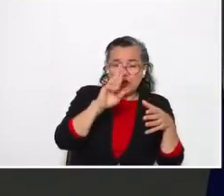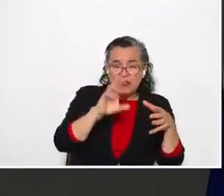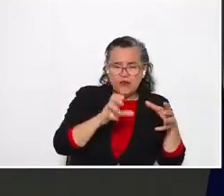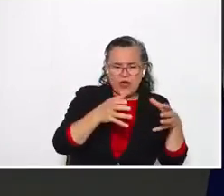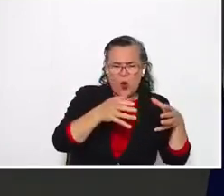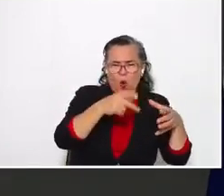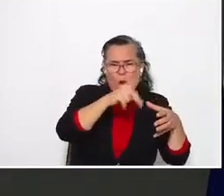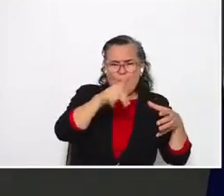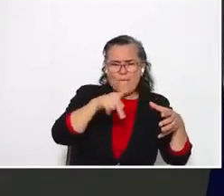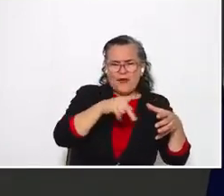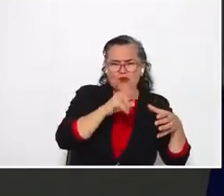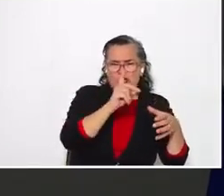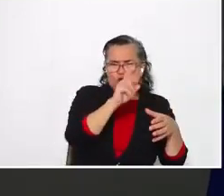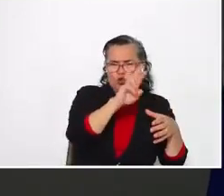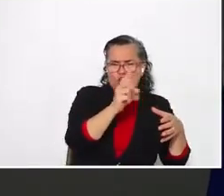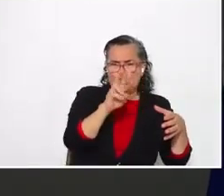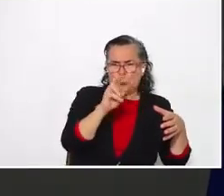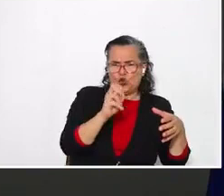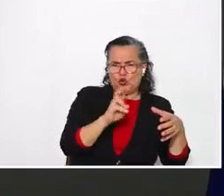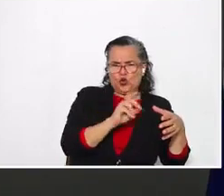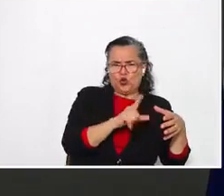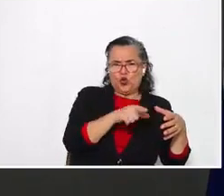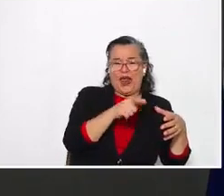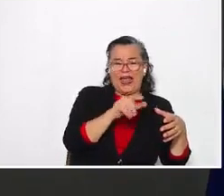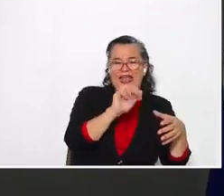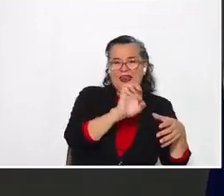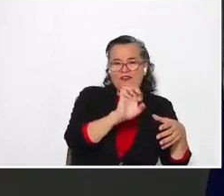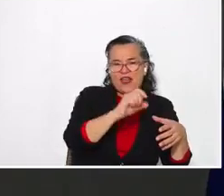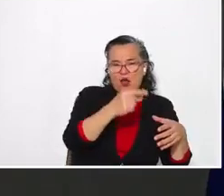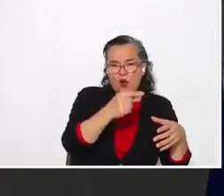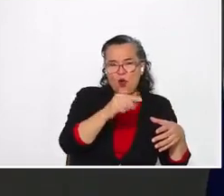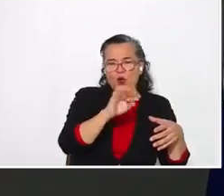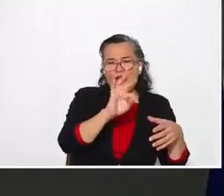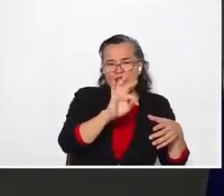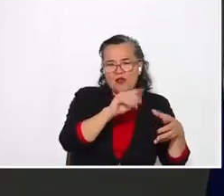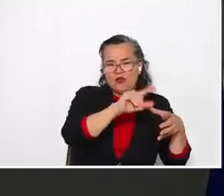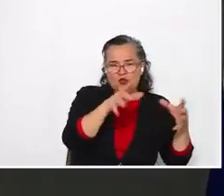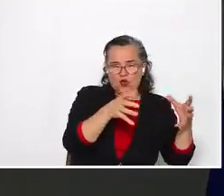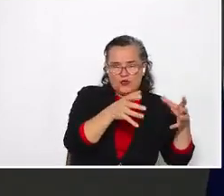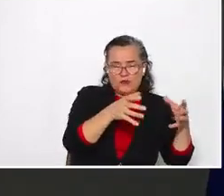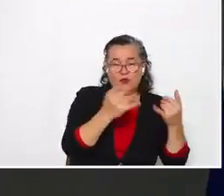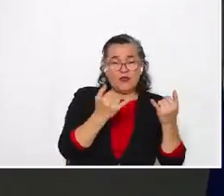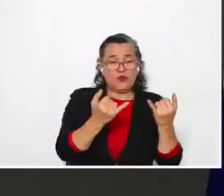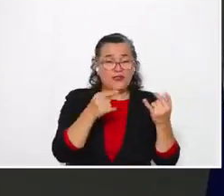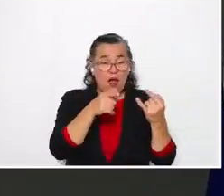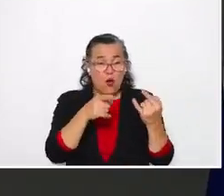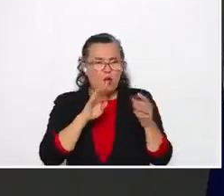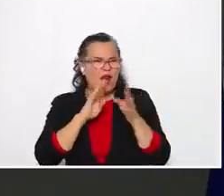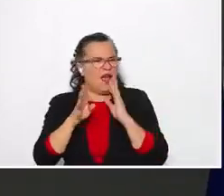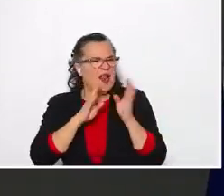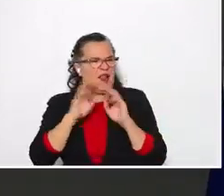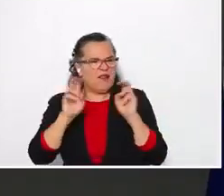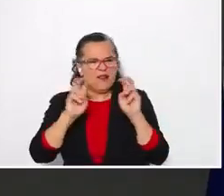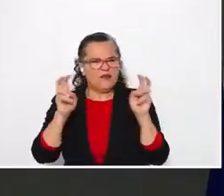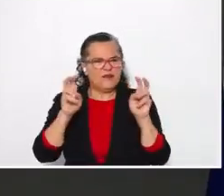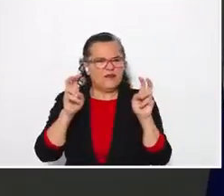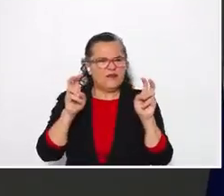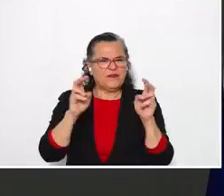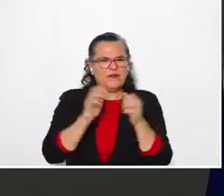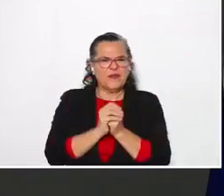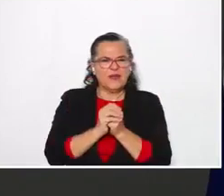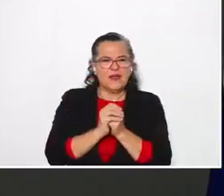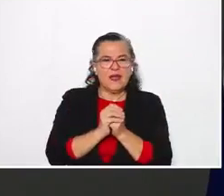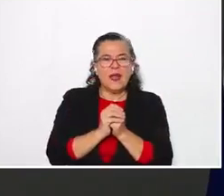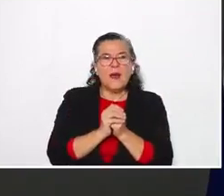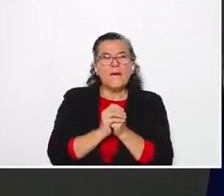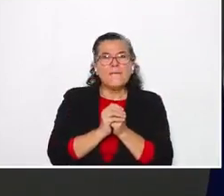La integración del Consejo, concebida en la ley del SINAES como representación de instituciones y no como reunión de